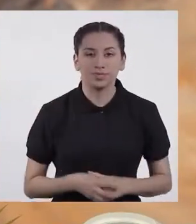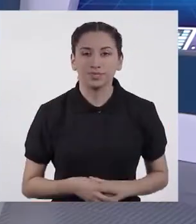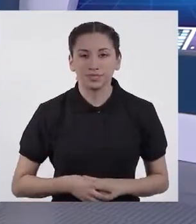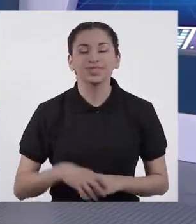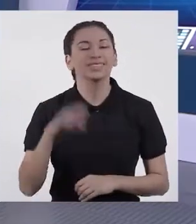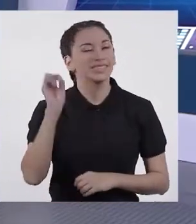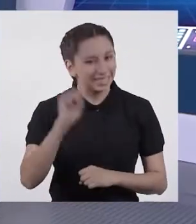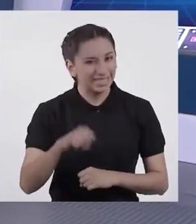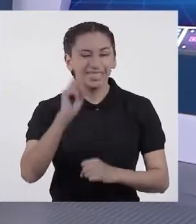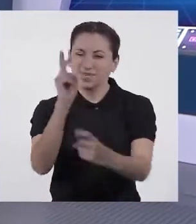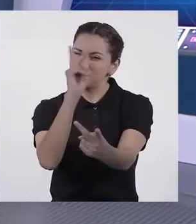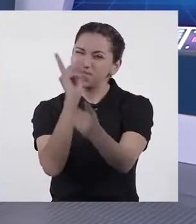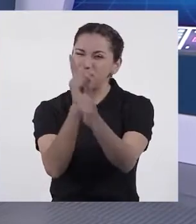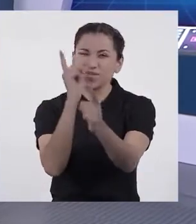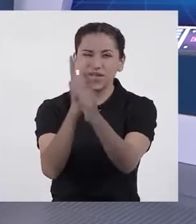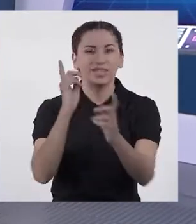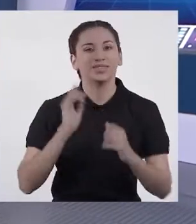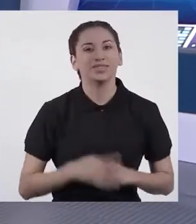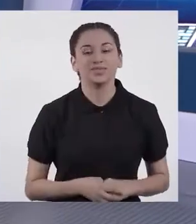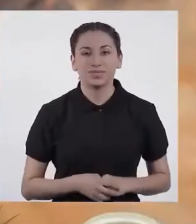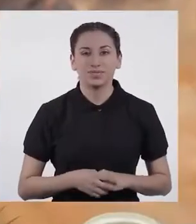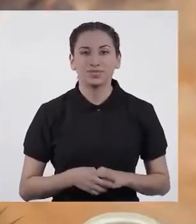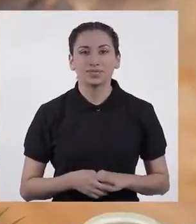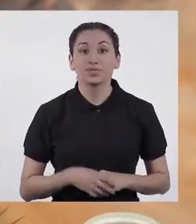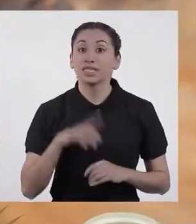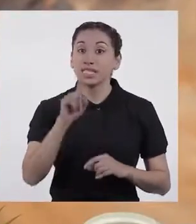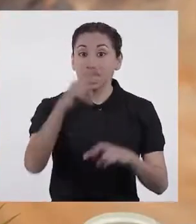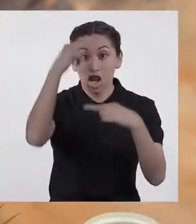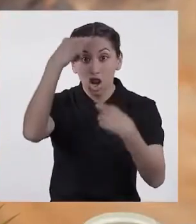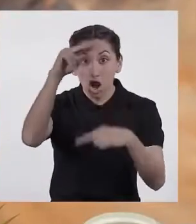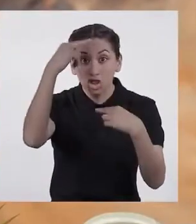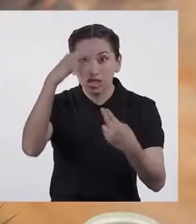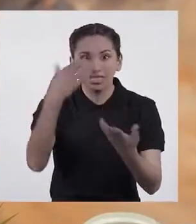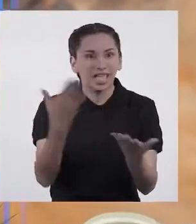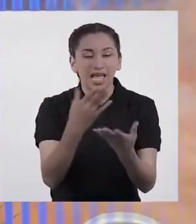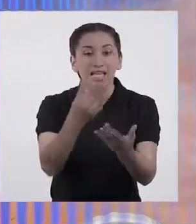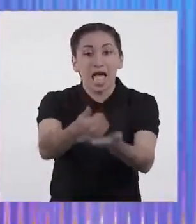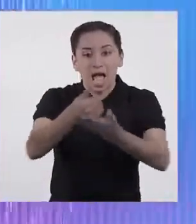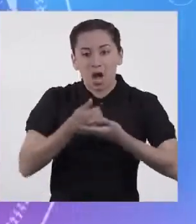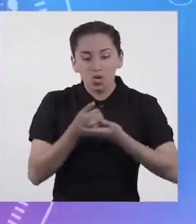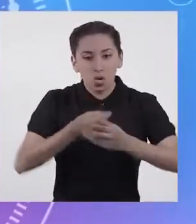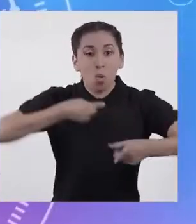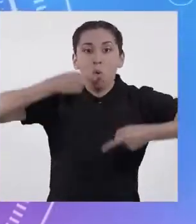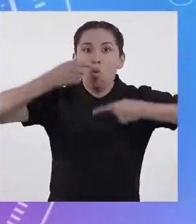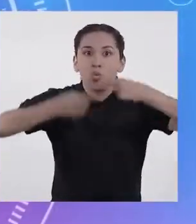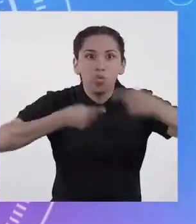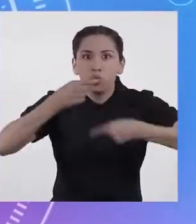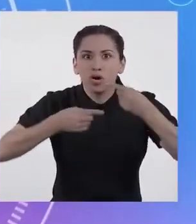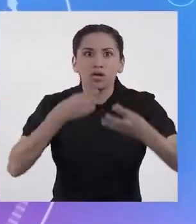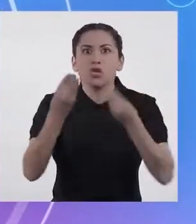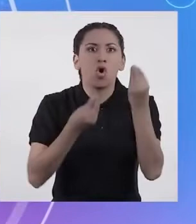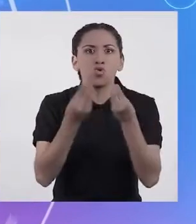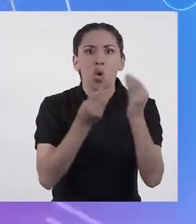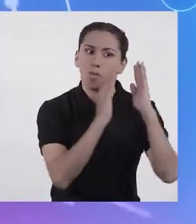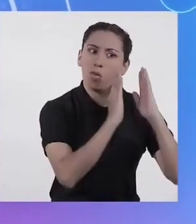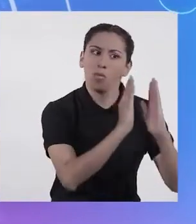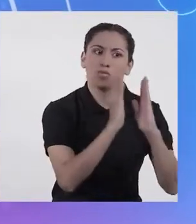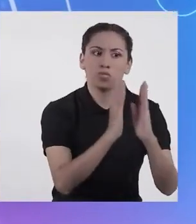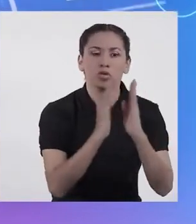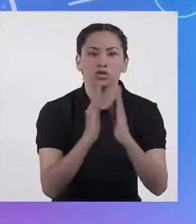¡Ay! ¡Exacto! Las noticias nos cuentan cómo ocurrió un